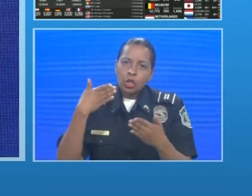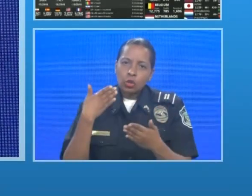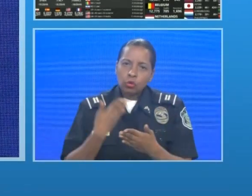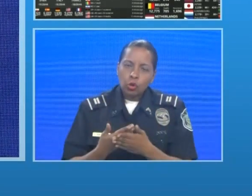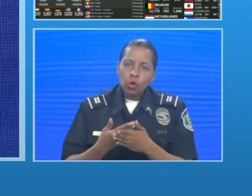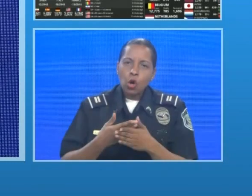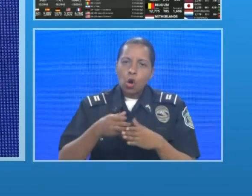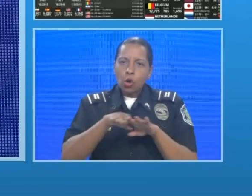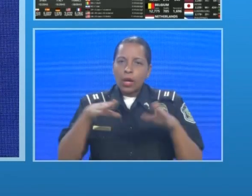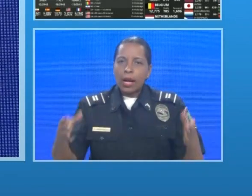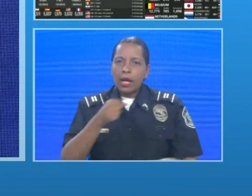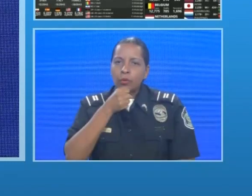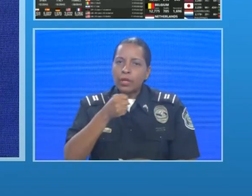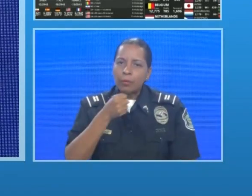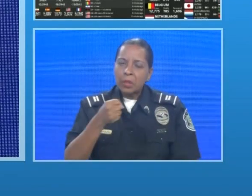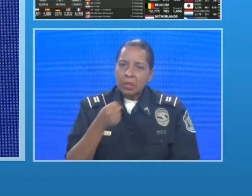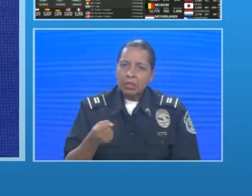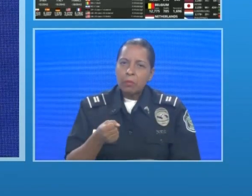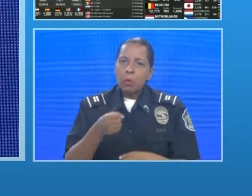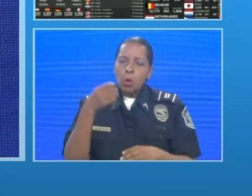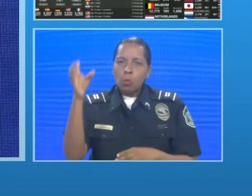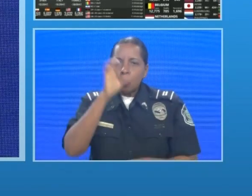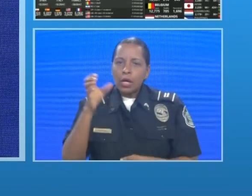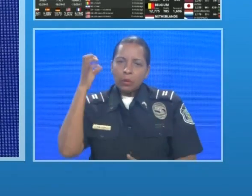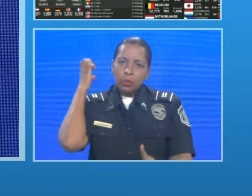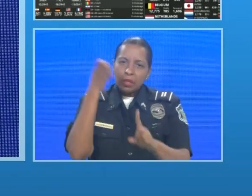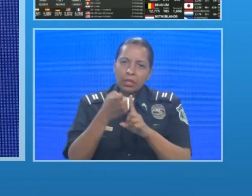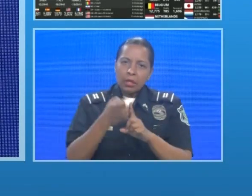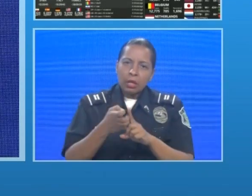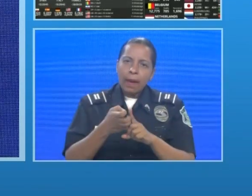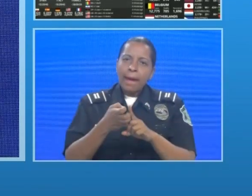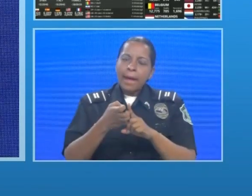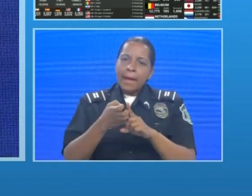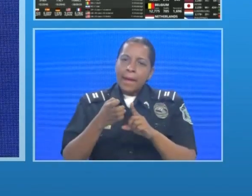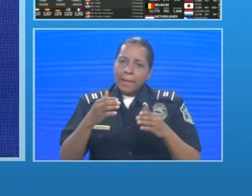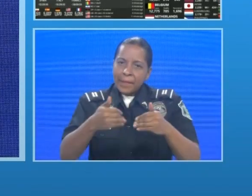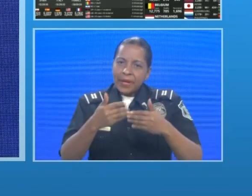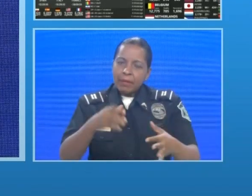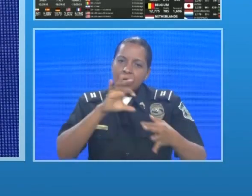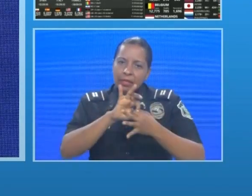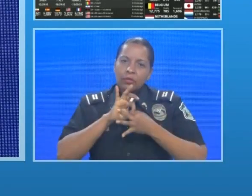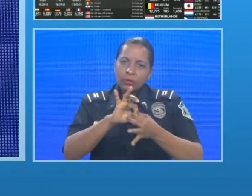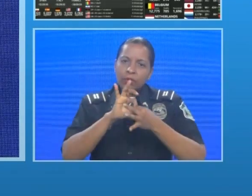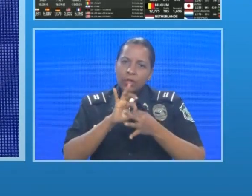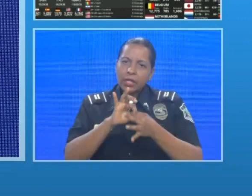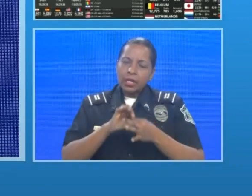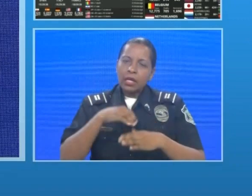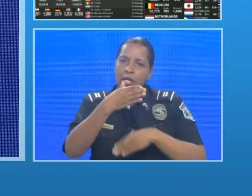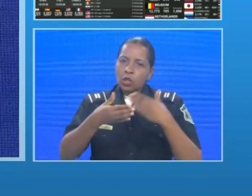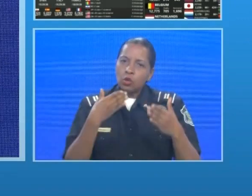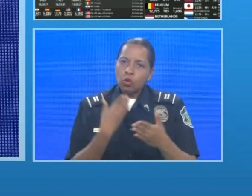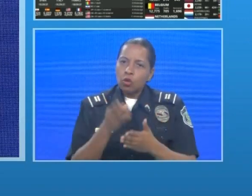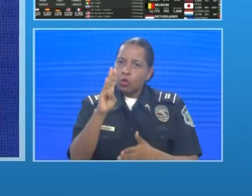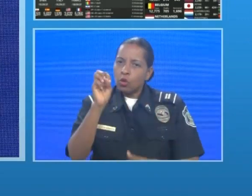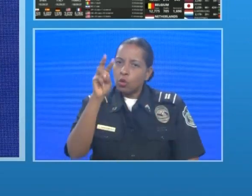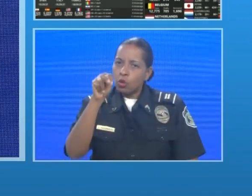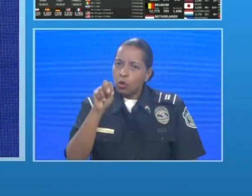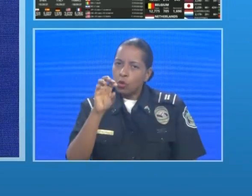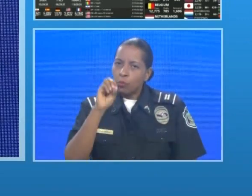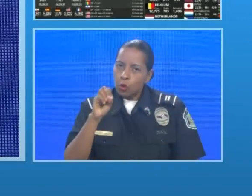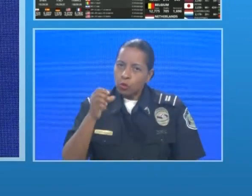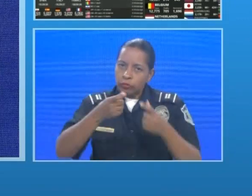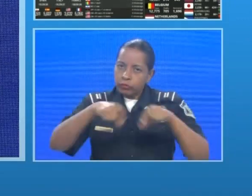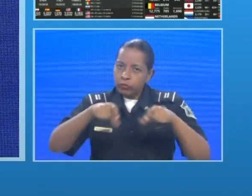prensa un poco la estrategia de Panamá Solidario y realmente todos los bonos que se estén